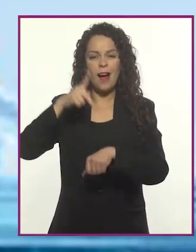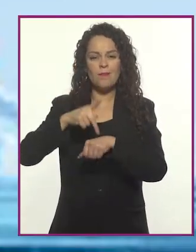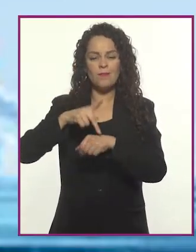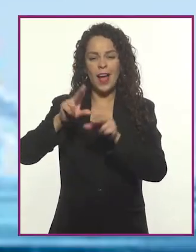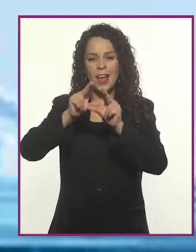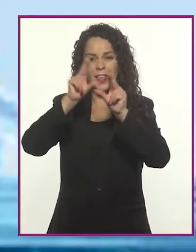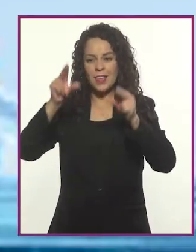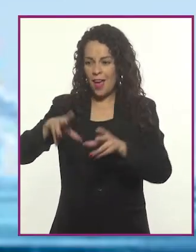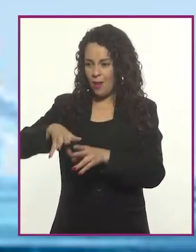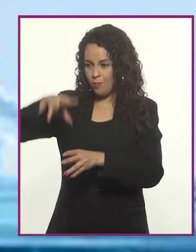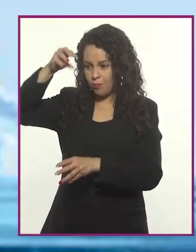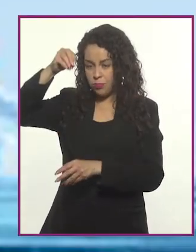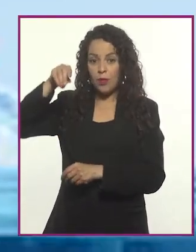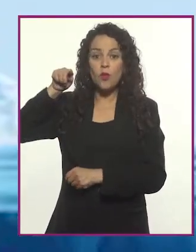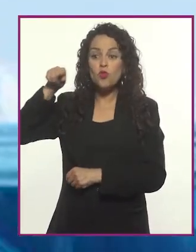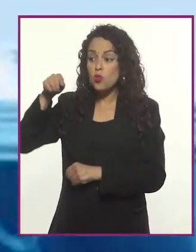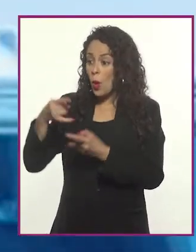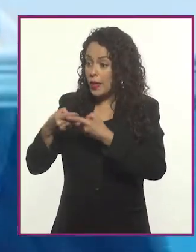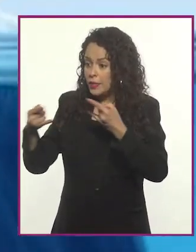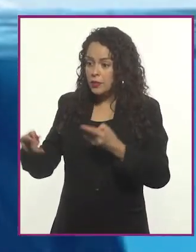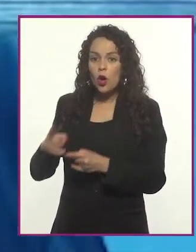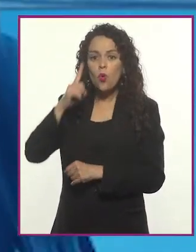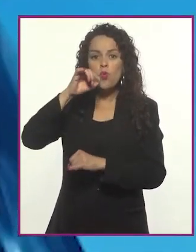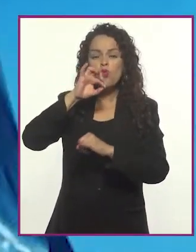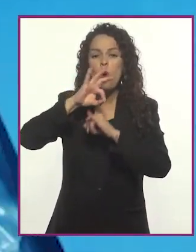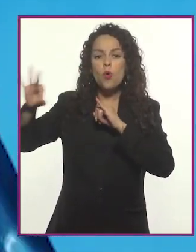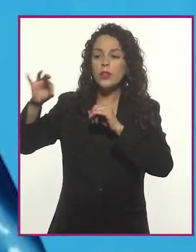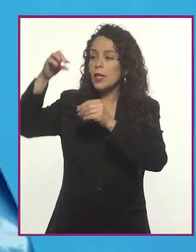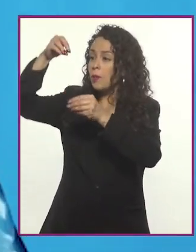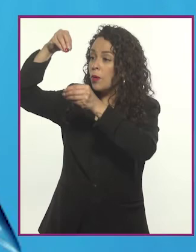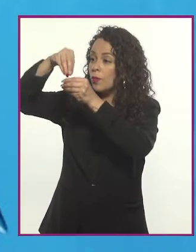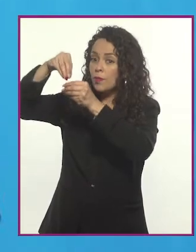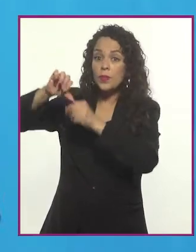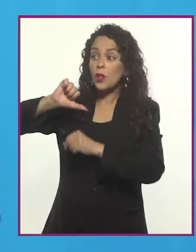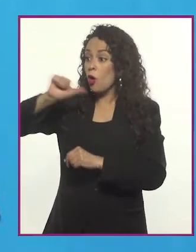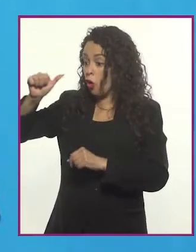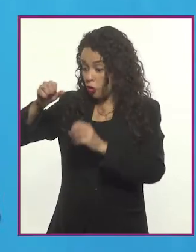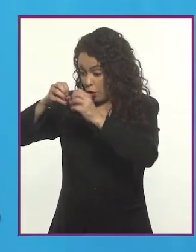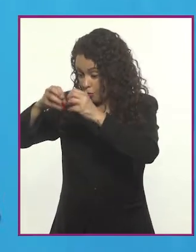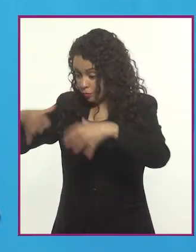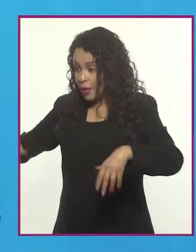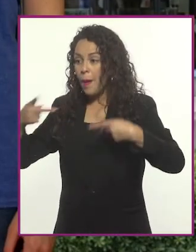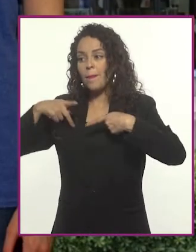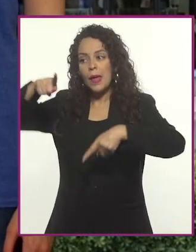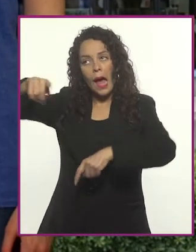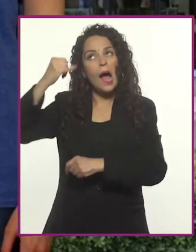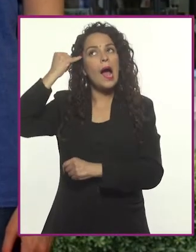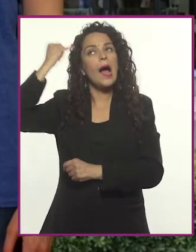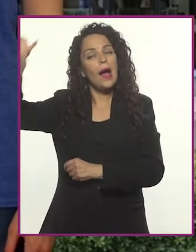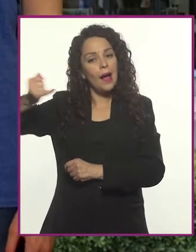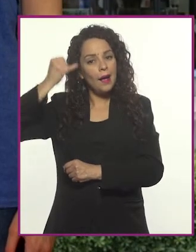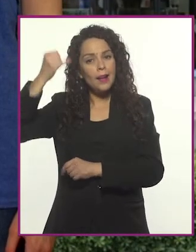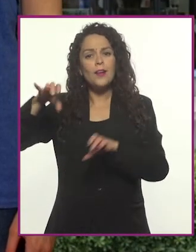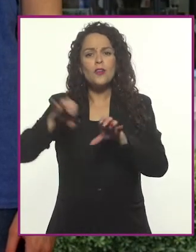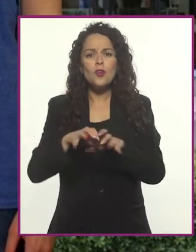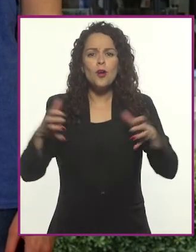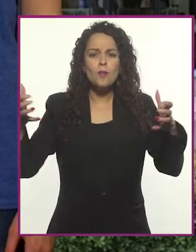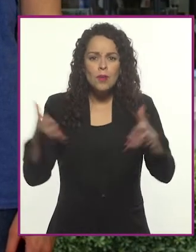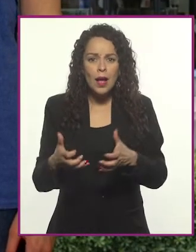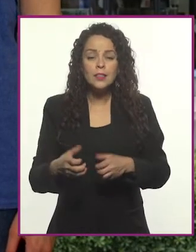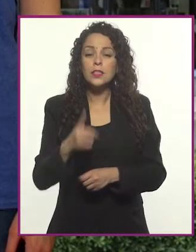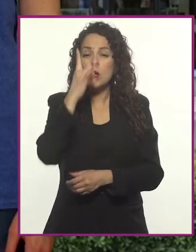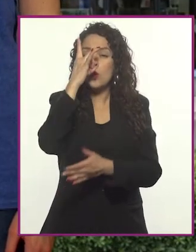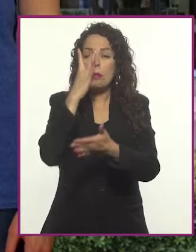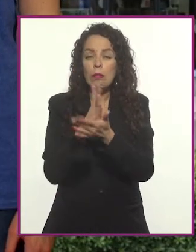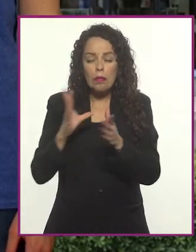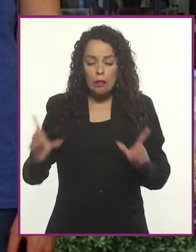microrrelato es solo la punta. El lector tendrá que imaginarse el resto. ¿Y cómo lo puedes hacer? Cuenta solo una